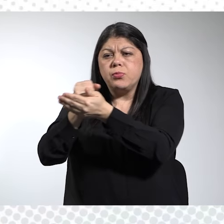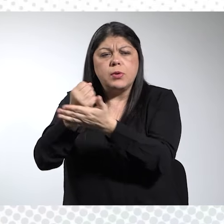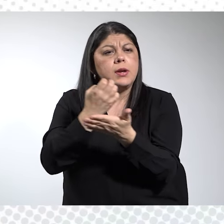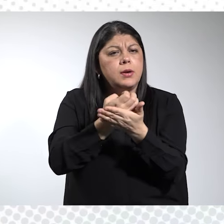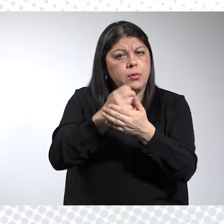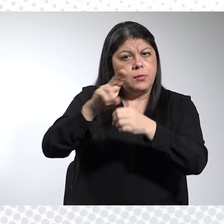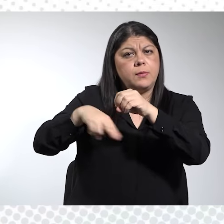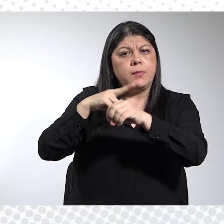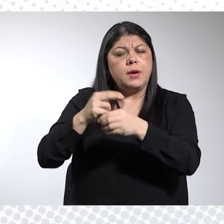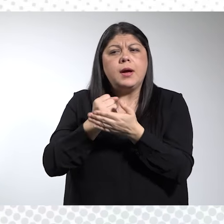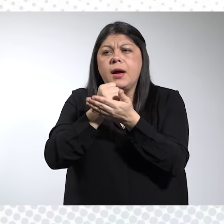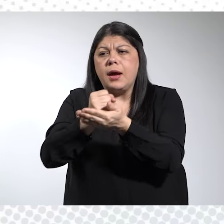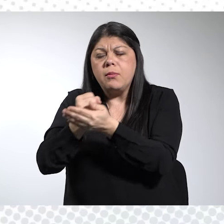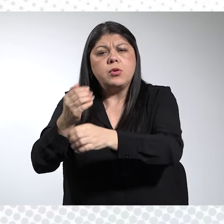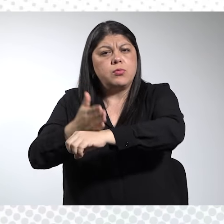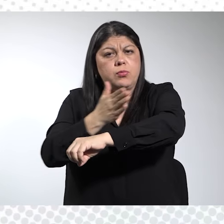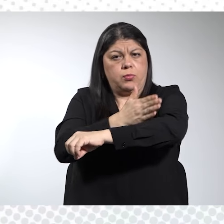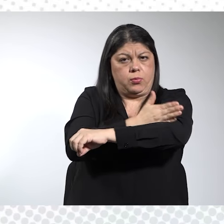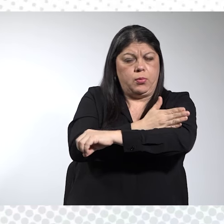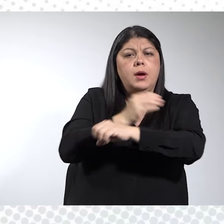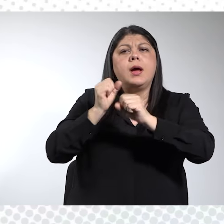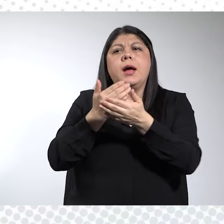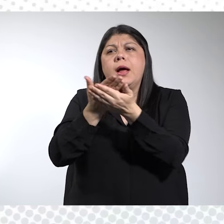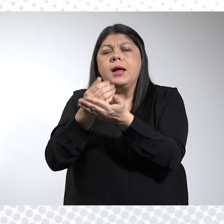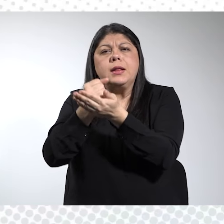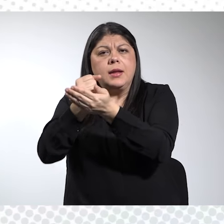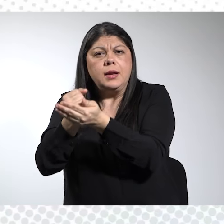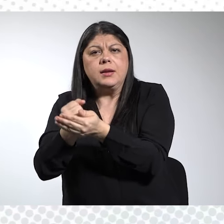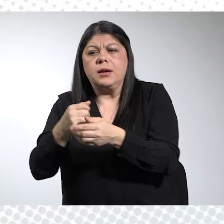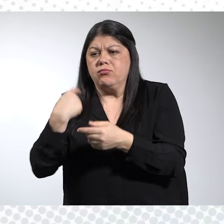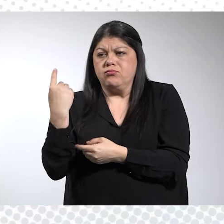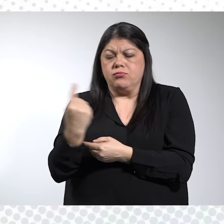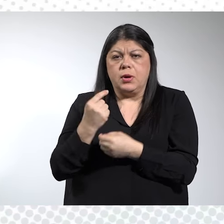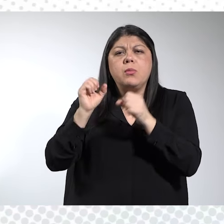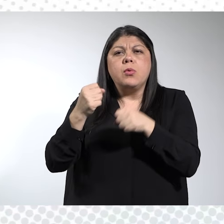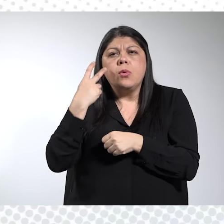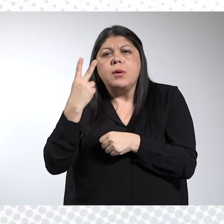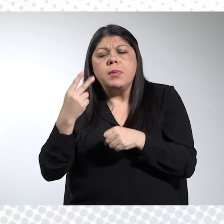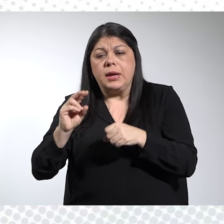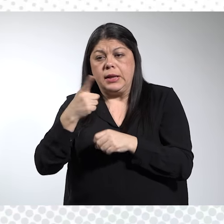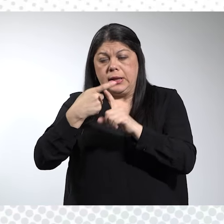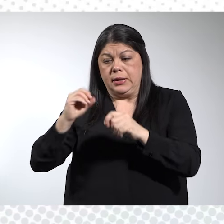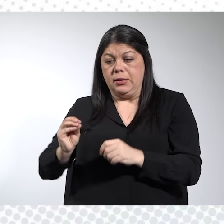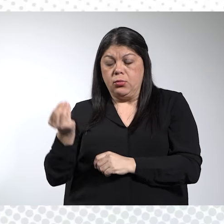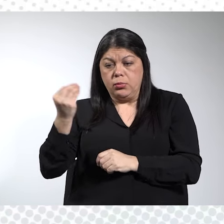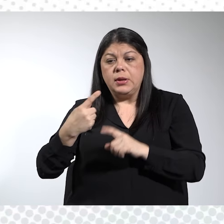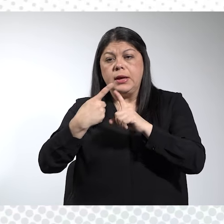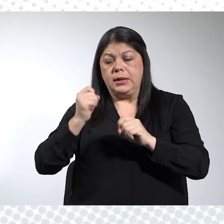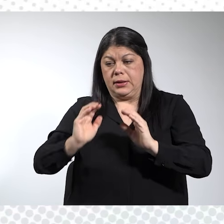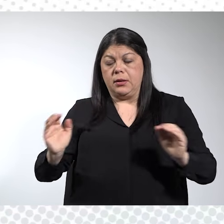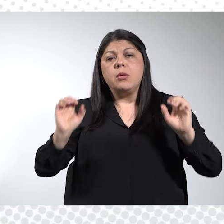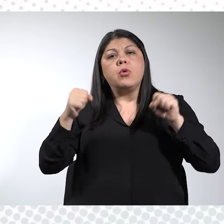la economía nacional, aportar la prosperidad, aportar la gestión y sobre todo ver que desde la juventud y la niñez